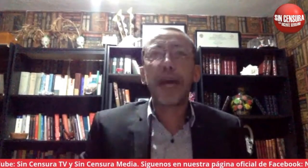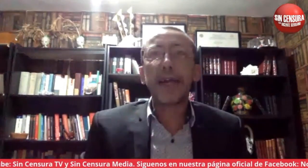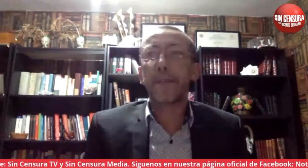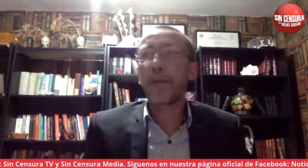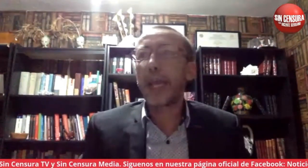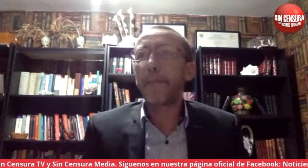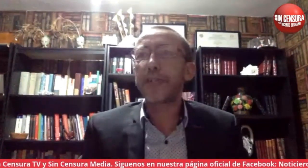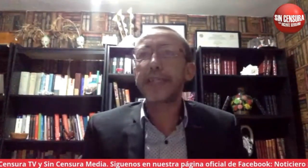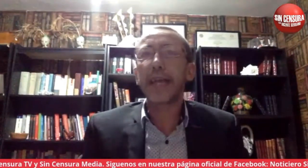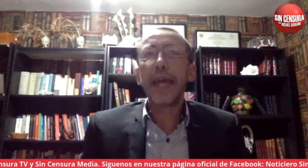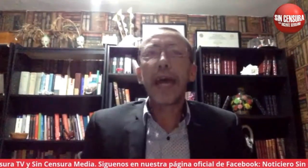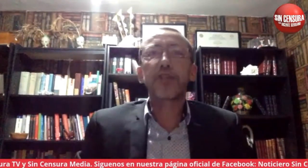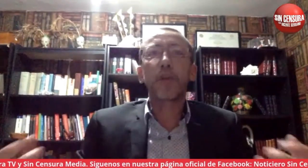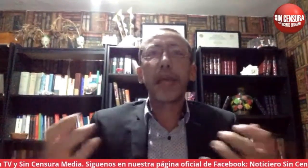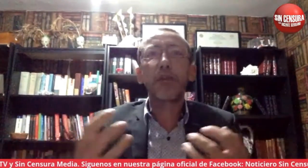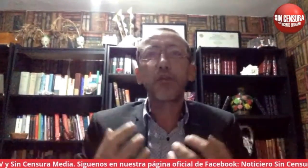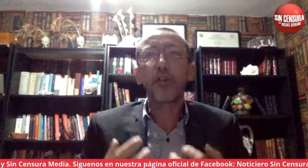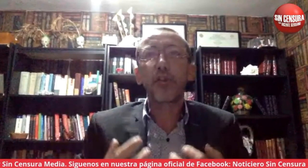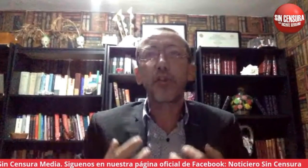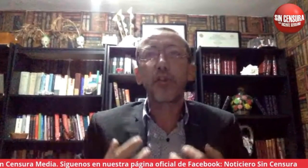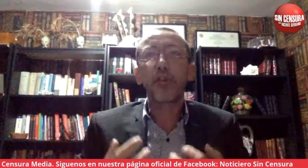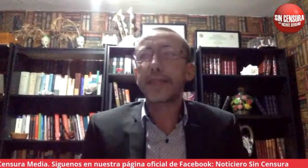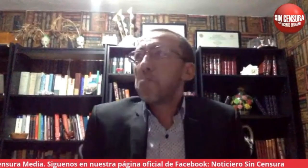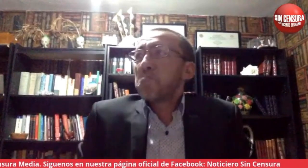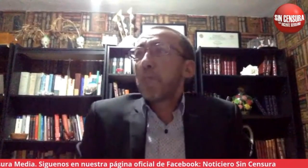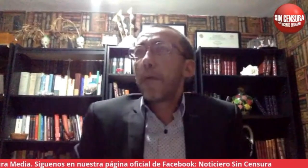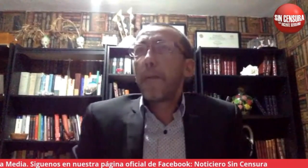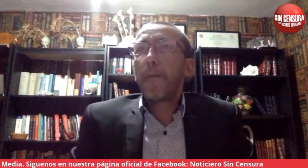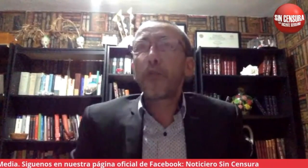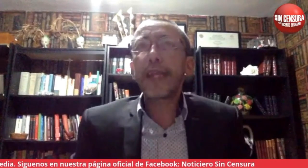Air France, por ejemplo, se están absorbiendo todas estas.